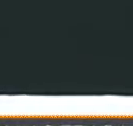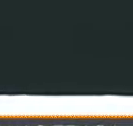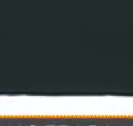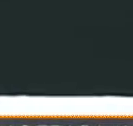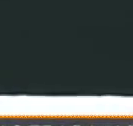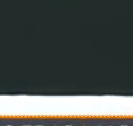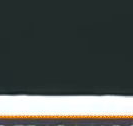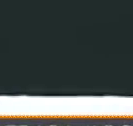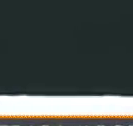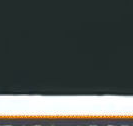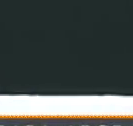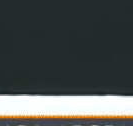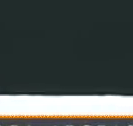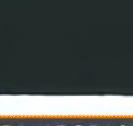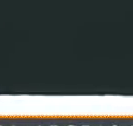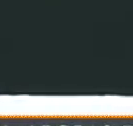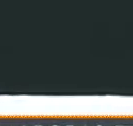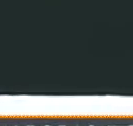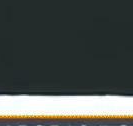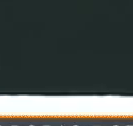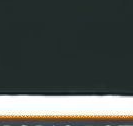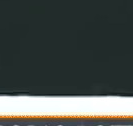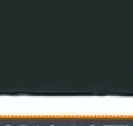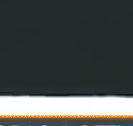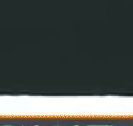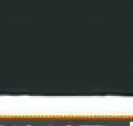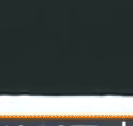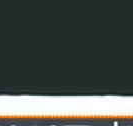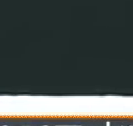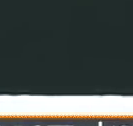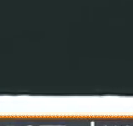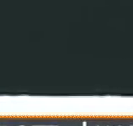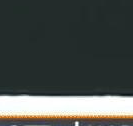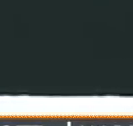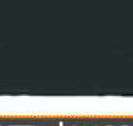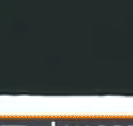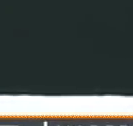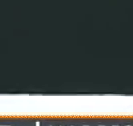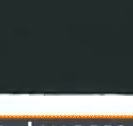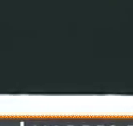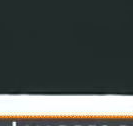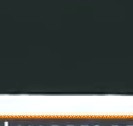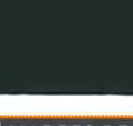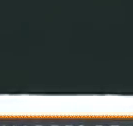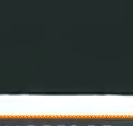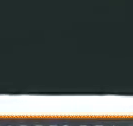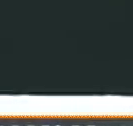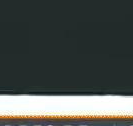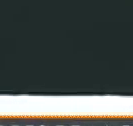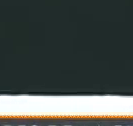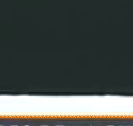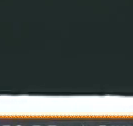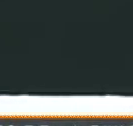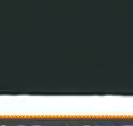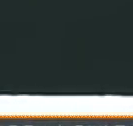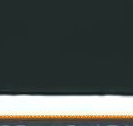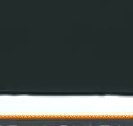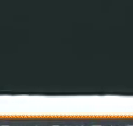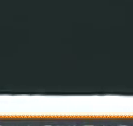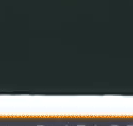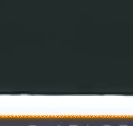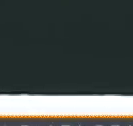compañera Jacqueline Farías, compañera Cilia Flores,